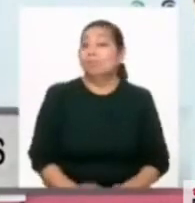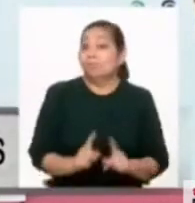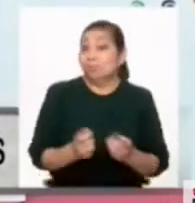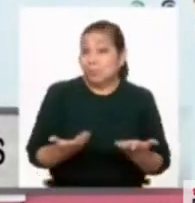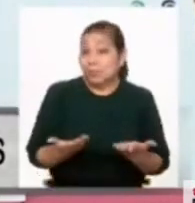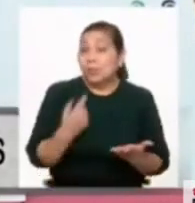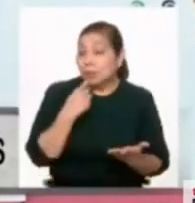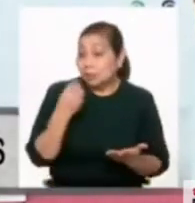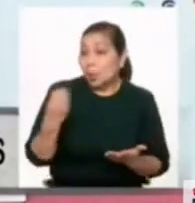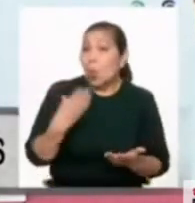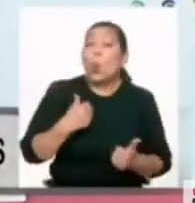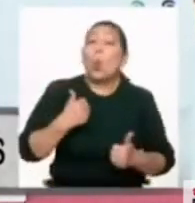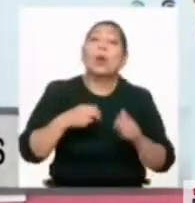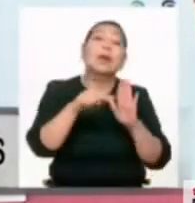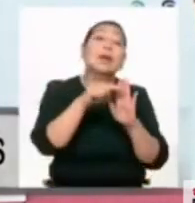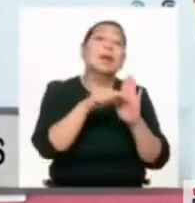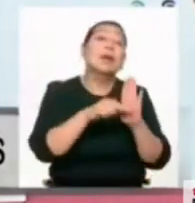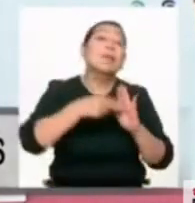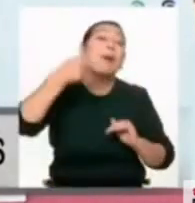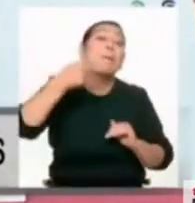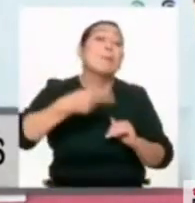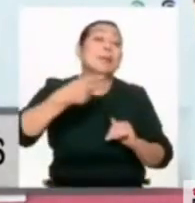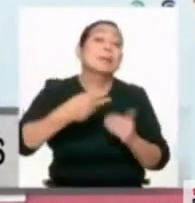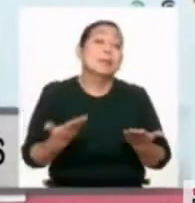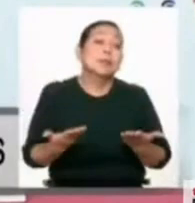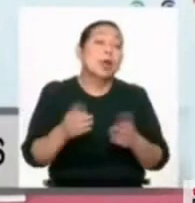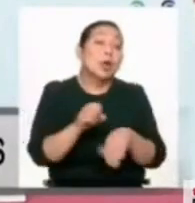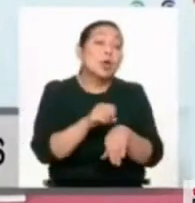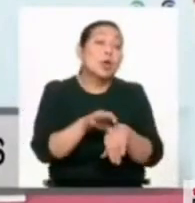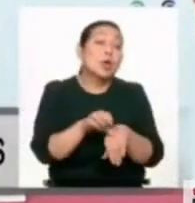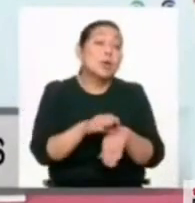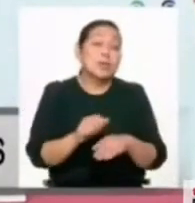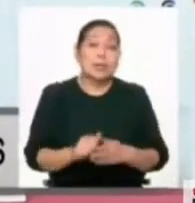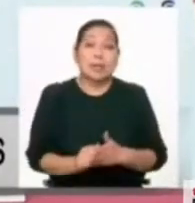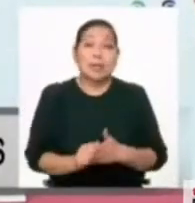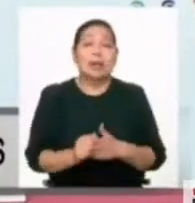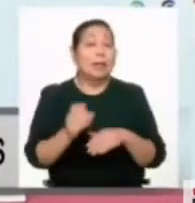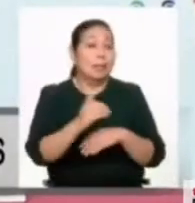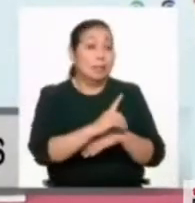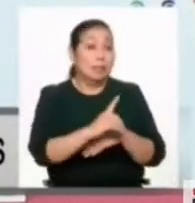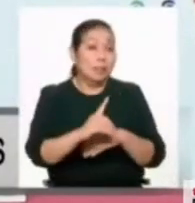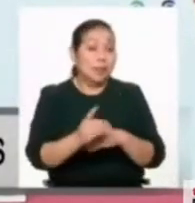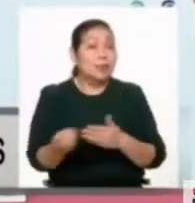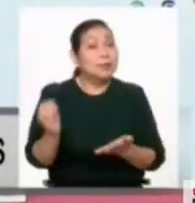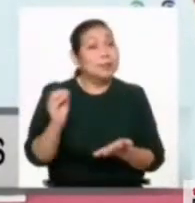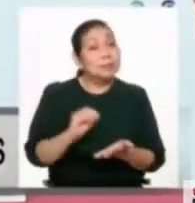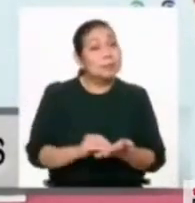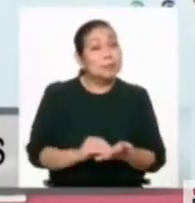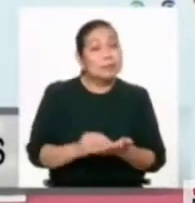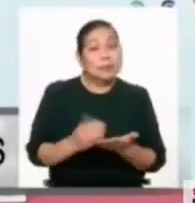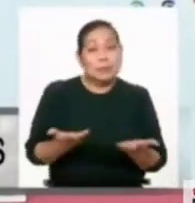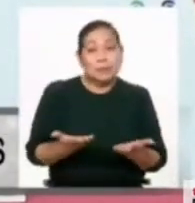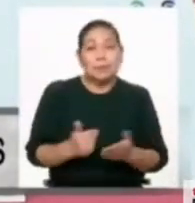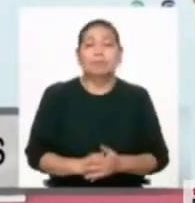cuestión es que deben decirnos cuál es la norma que prohíbe hacer estos consejos descentralizados, que además